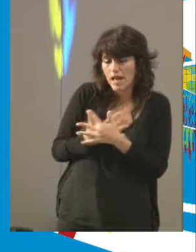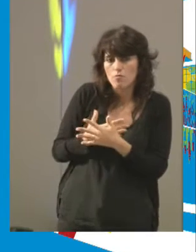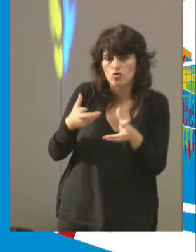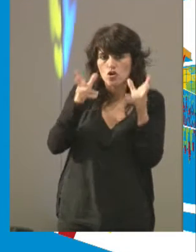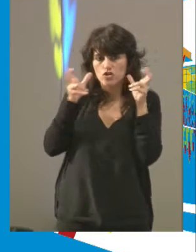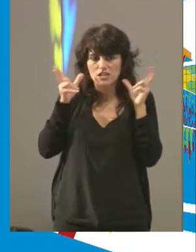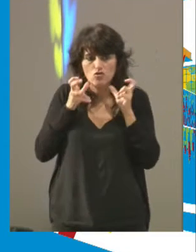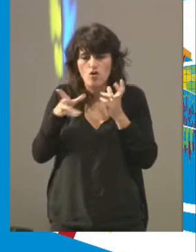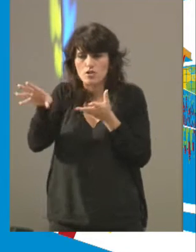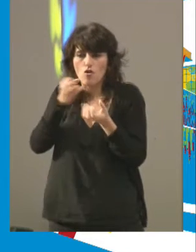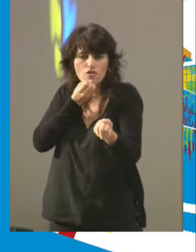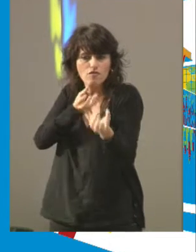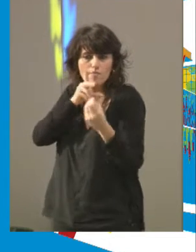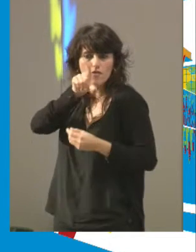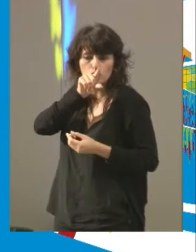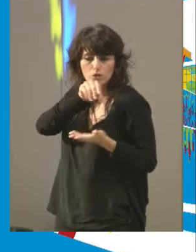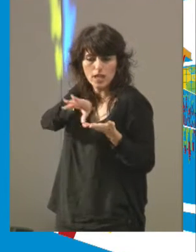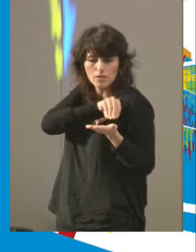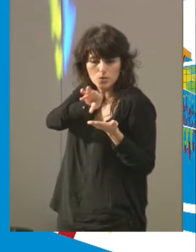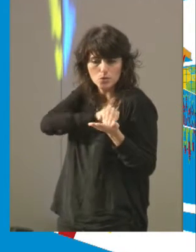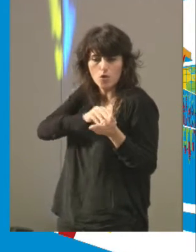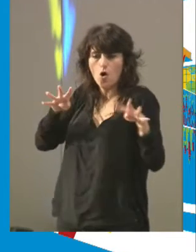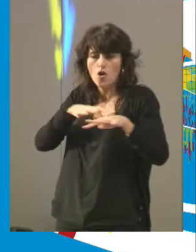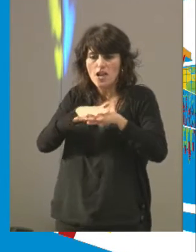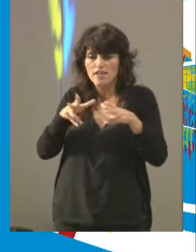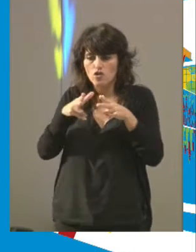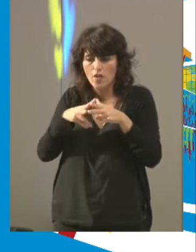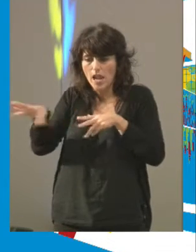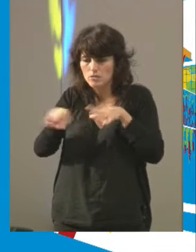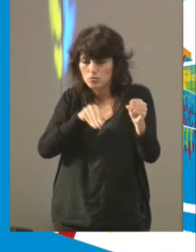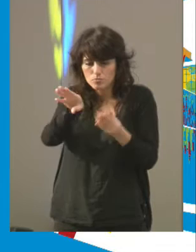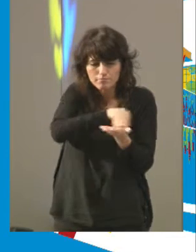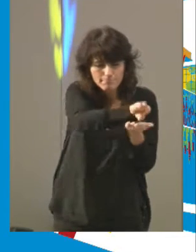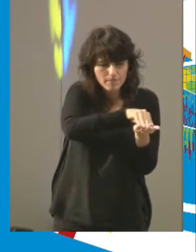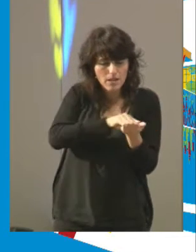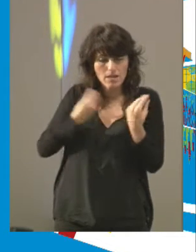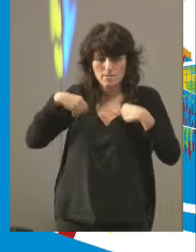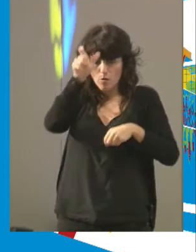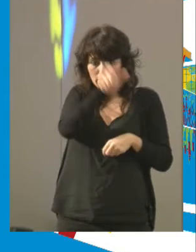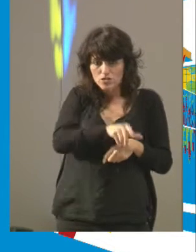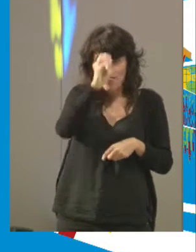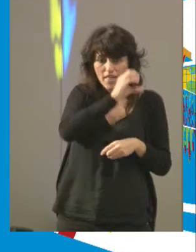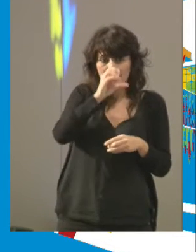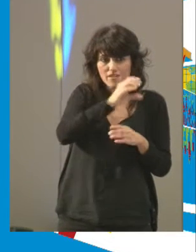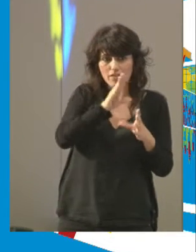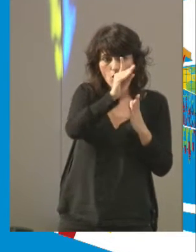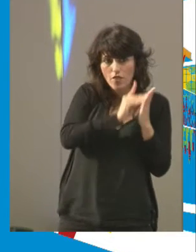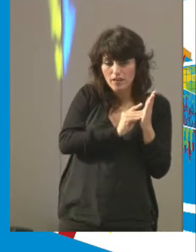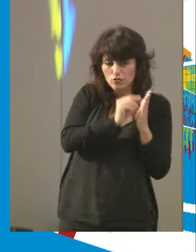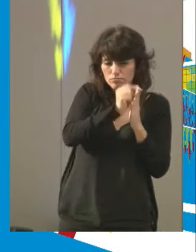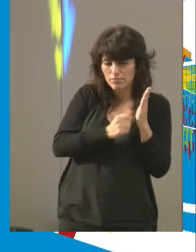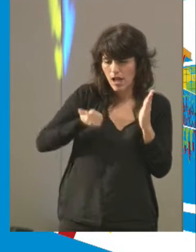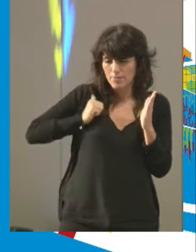sensores, cogemos información de Twitter, de redes sociales y empezamos ahí, ese científico de datos, a intentar sacar jugo de esos